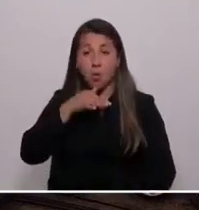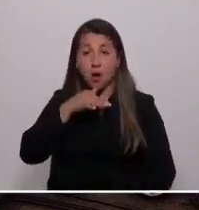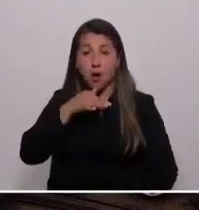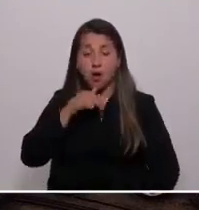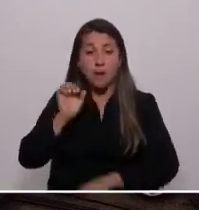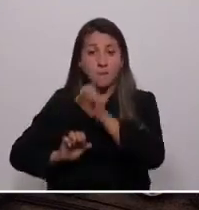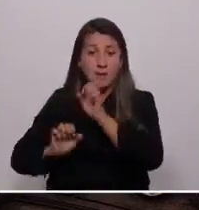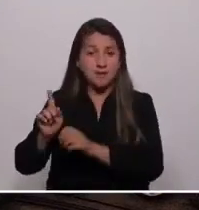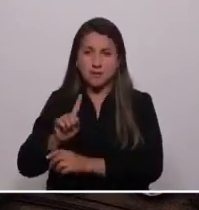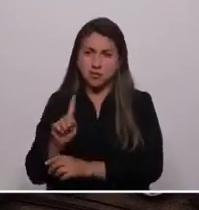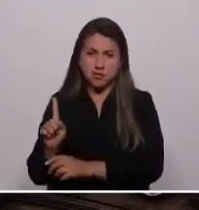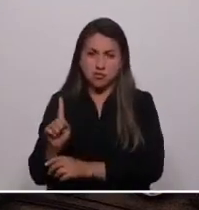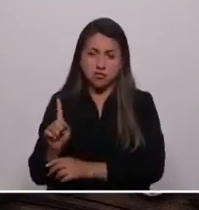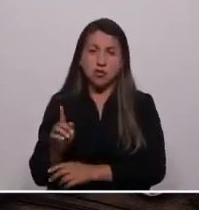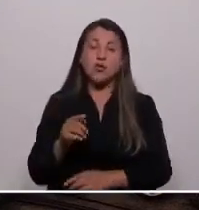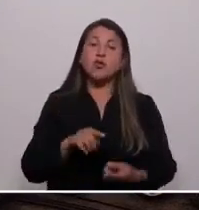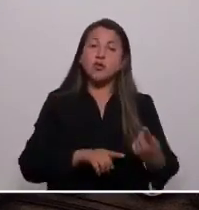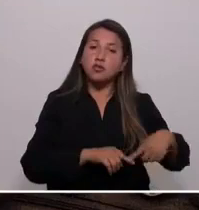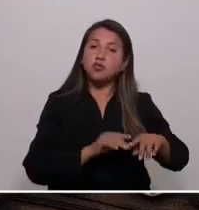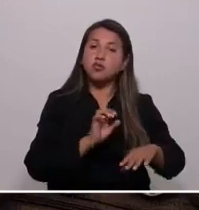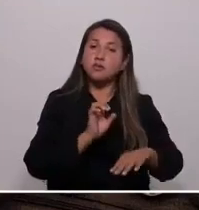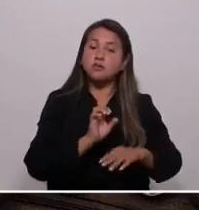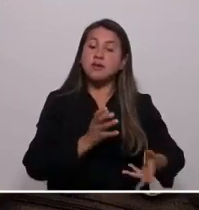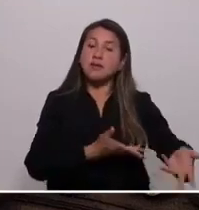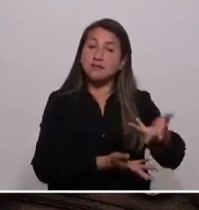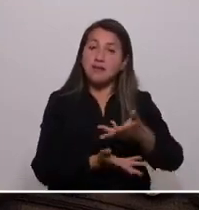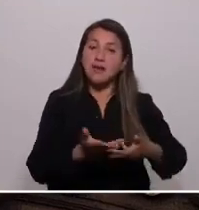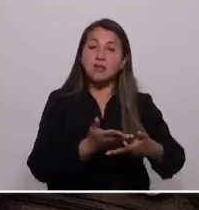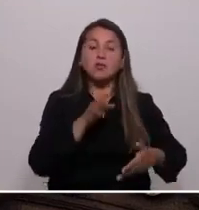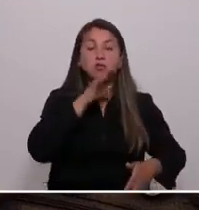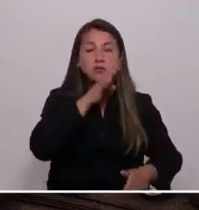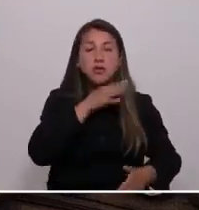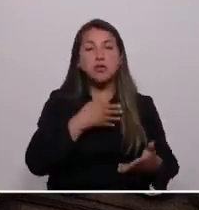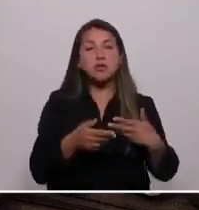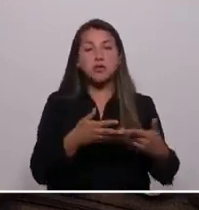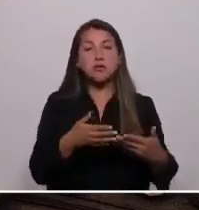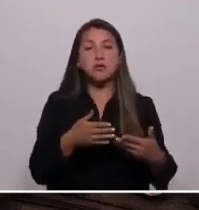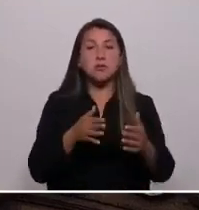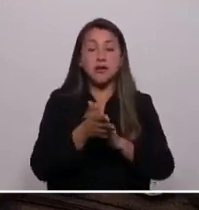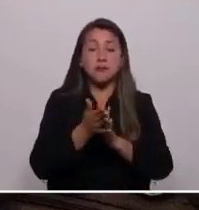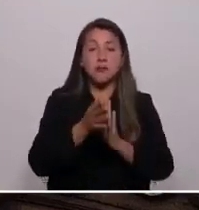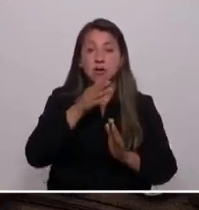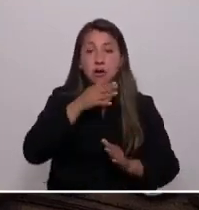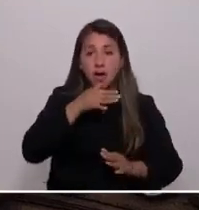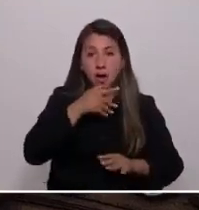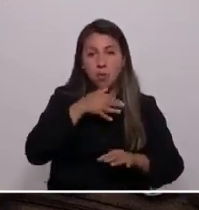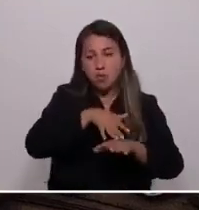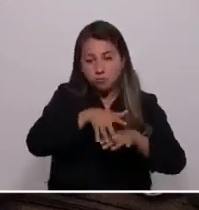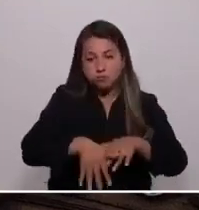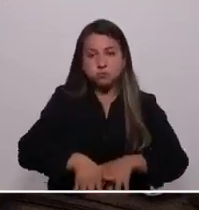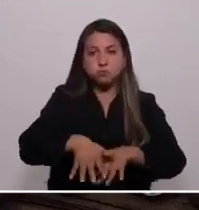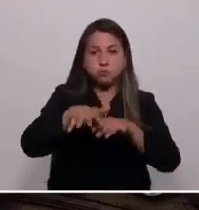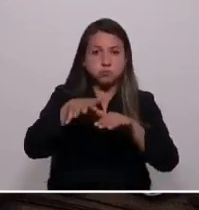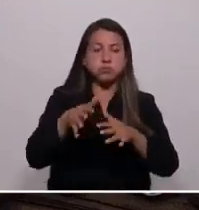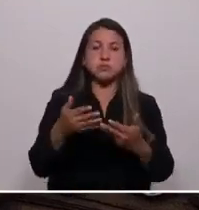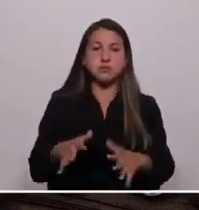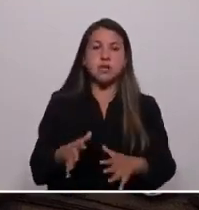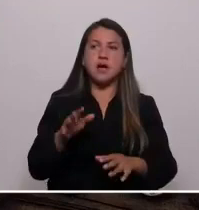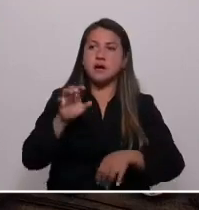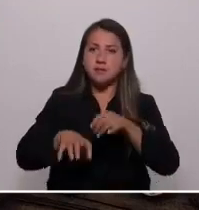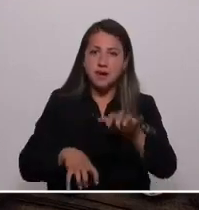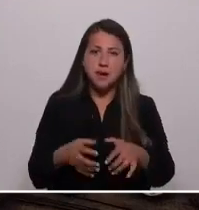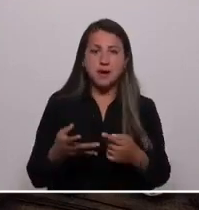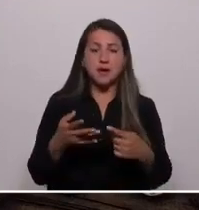su gestión comunitaria y el establecimiento de prioridades de uso donde la recarga de las cuencas el abastecimiento de la naturaleza los animales